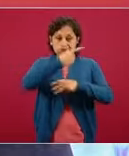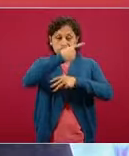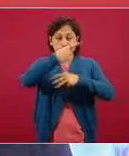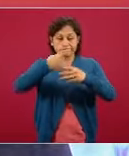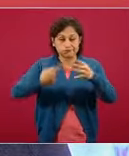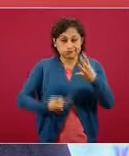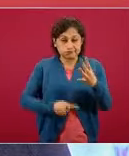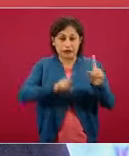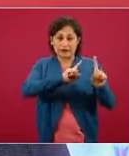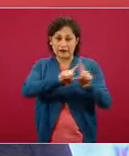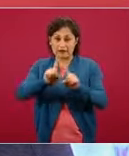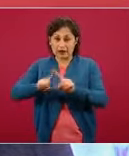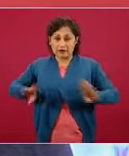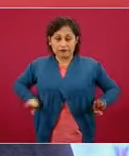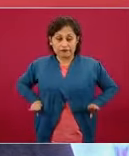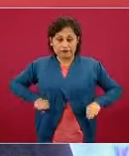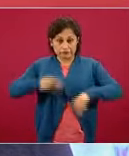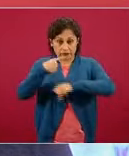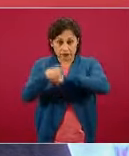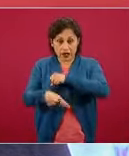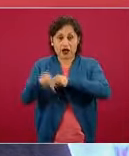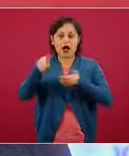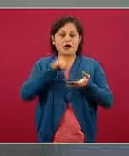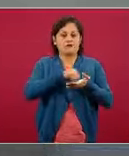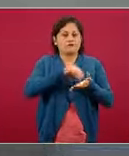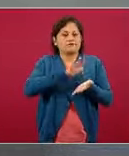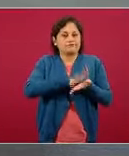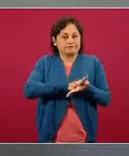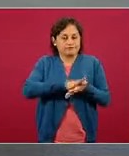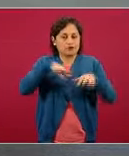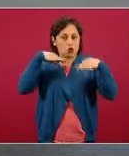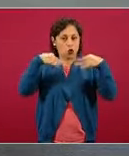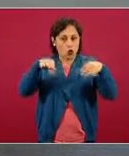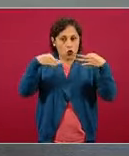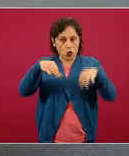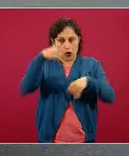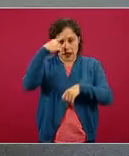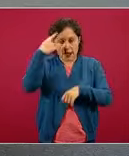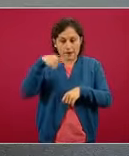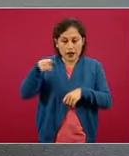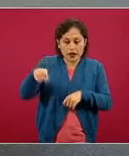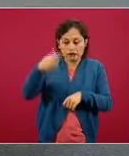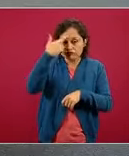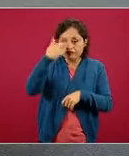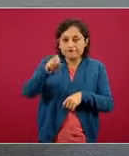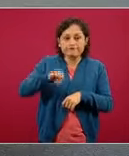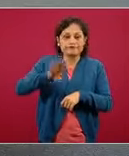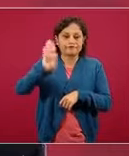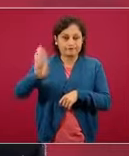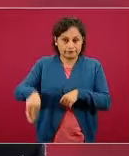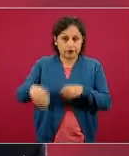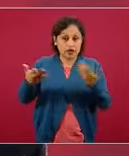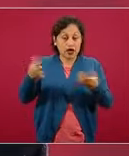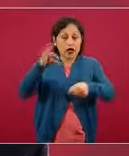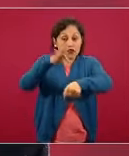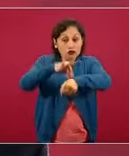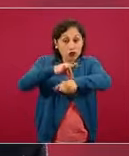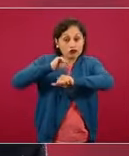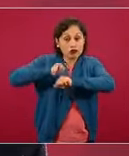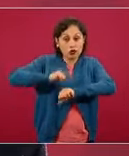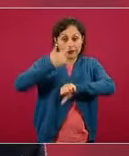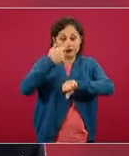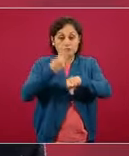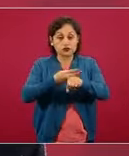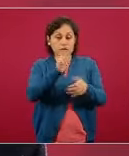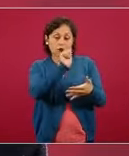estas causas se registran, es decir, la ventaja del documento, del certificado de defunción, es que el médico registra todas las